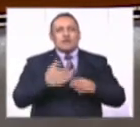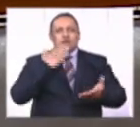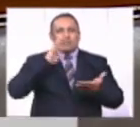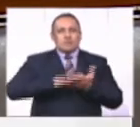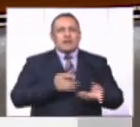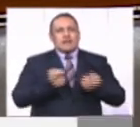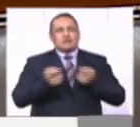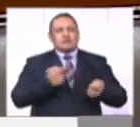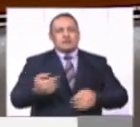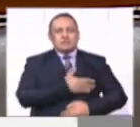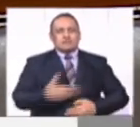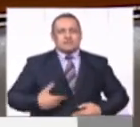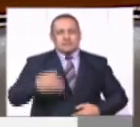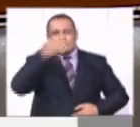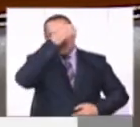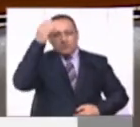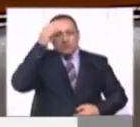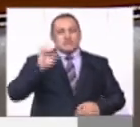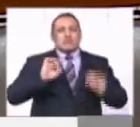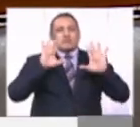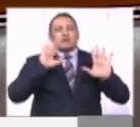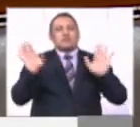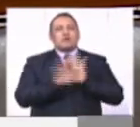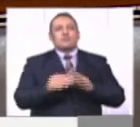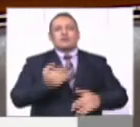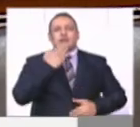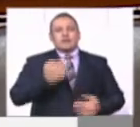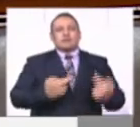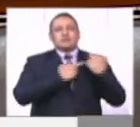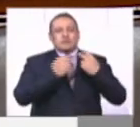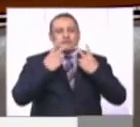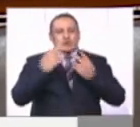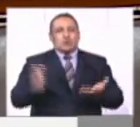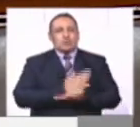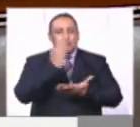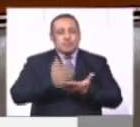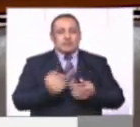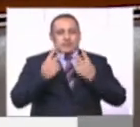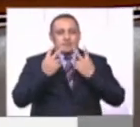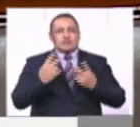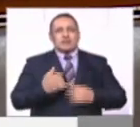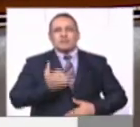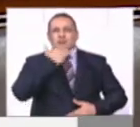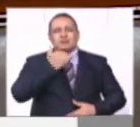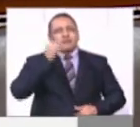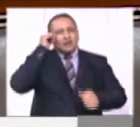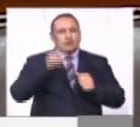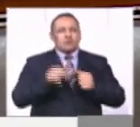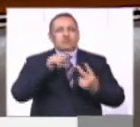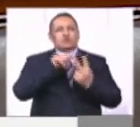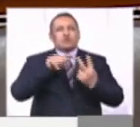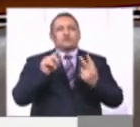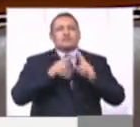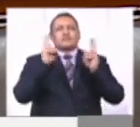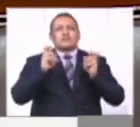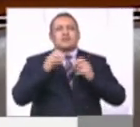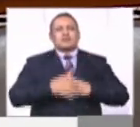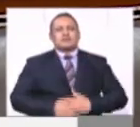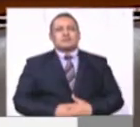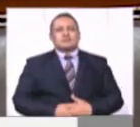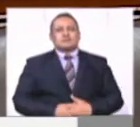la gestión del presidente castillo y quien sabe se uno de los responsables de la situación que hoy día está pasando recordemos dos hechos